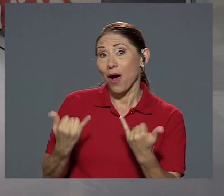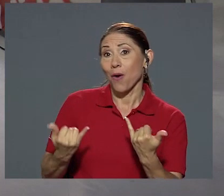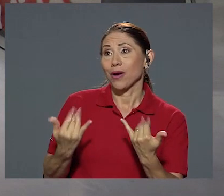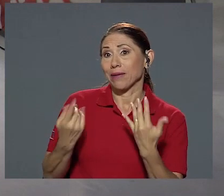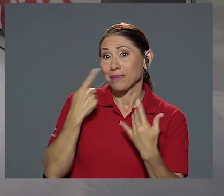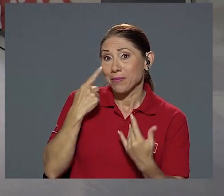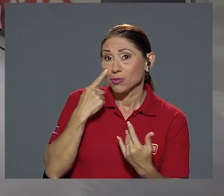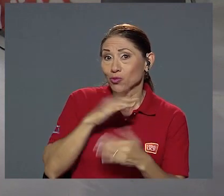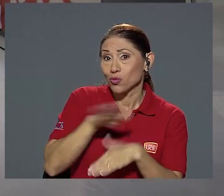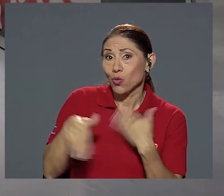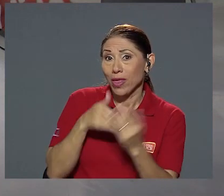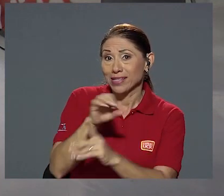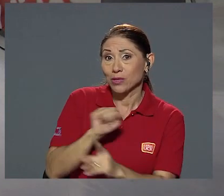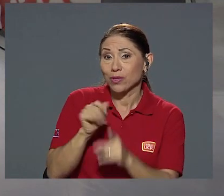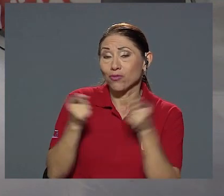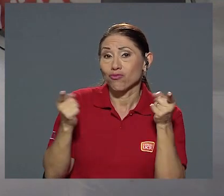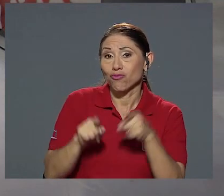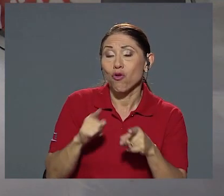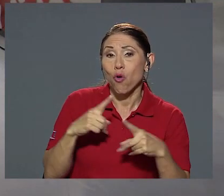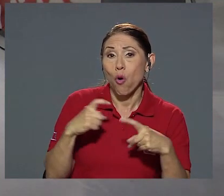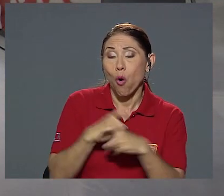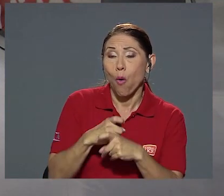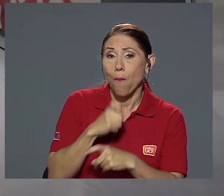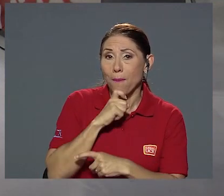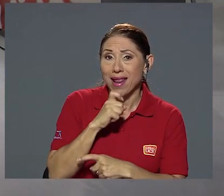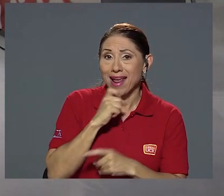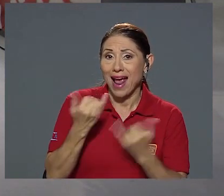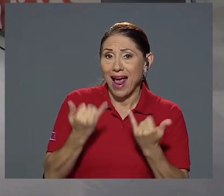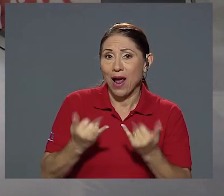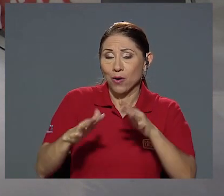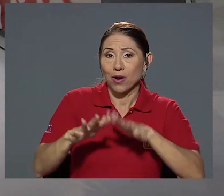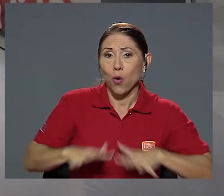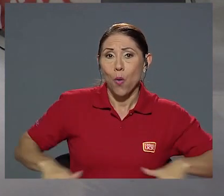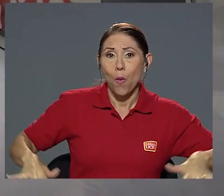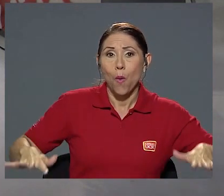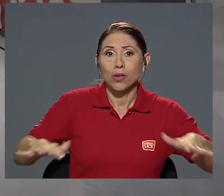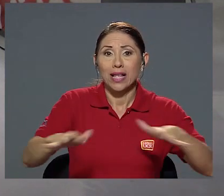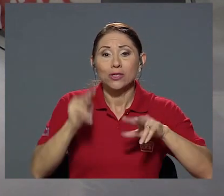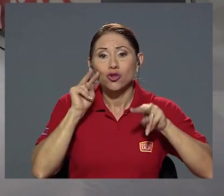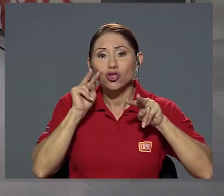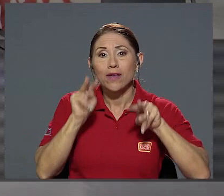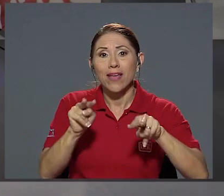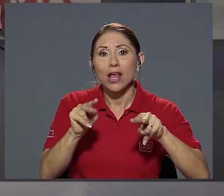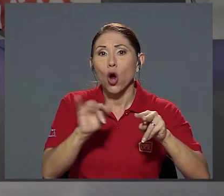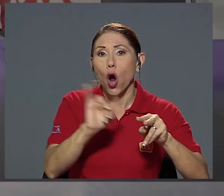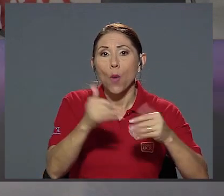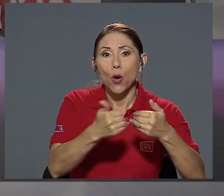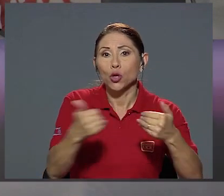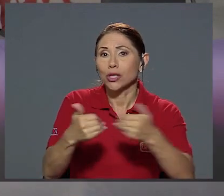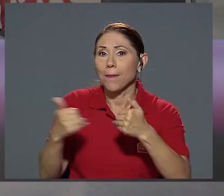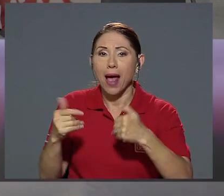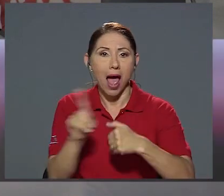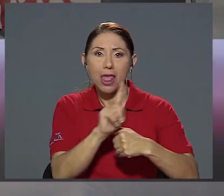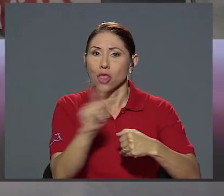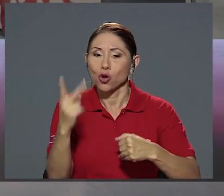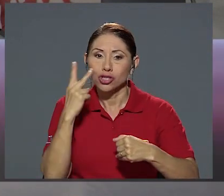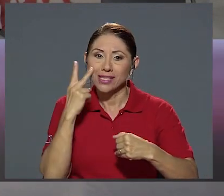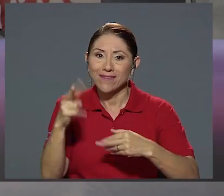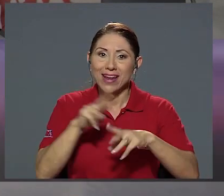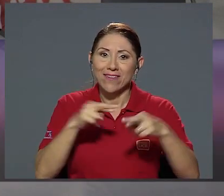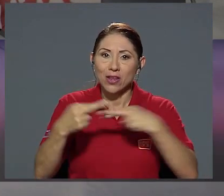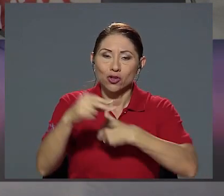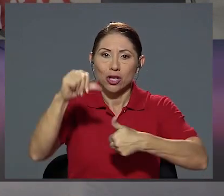el contexto que hemos estado mencionando es un contexto que alcanza a toda la región. Sí, exacto. Quizás